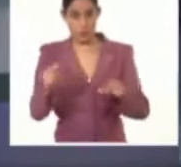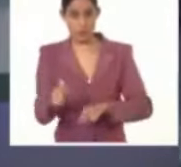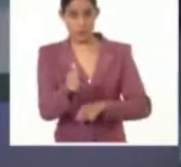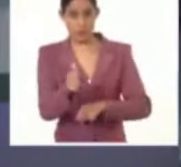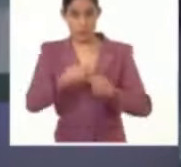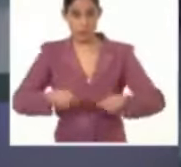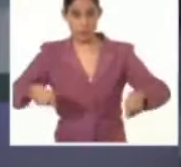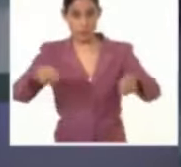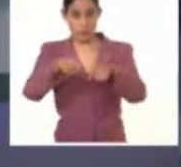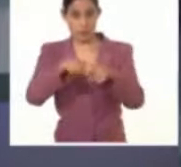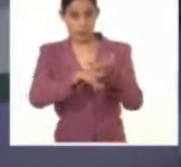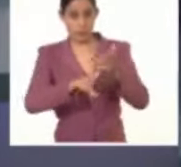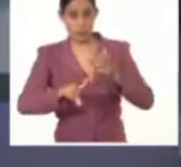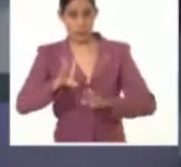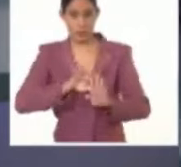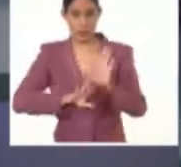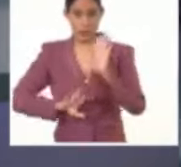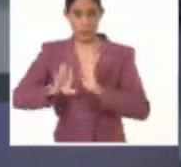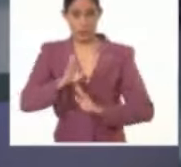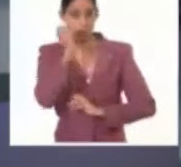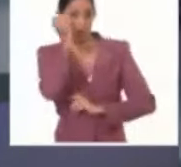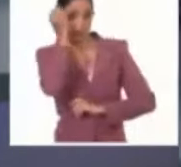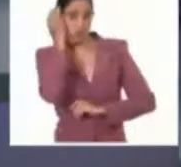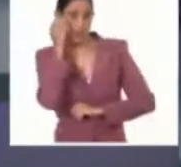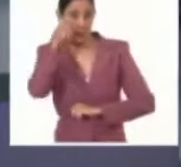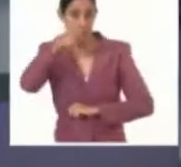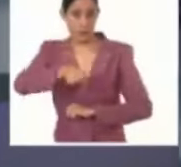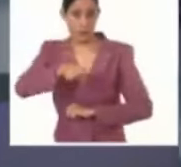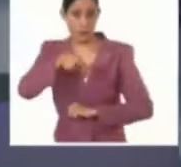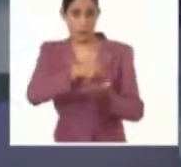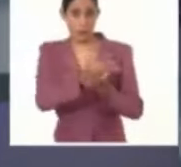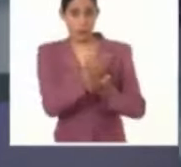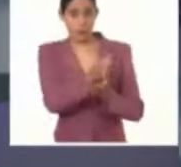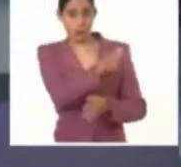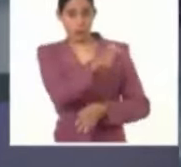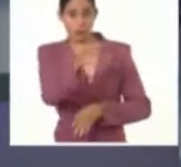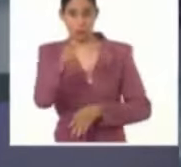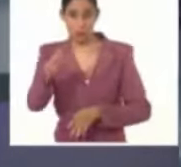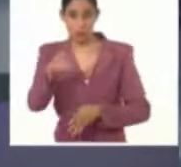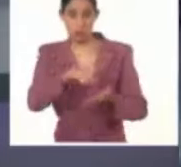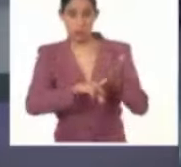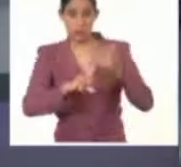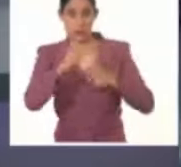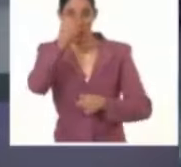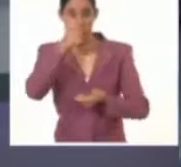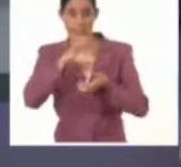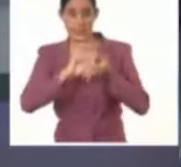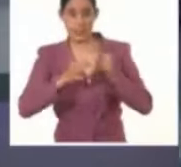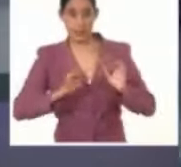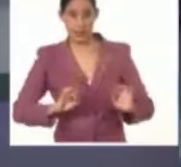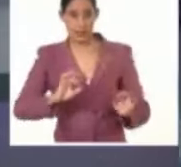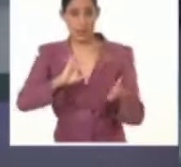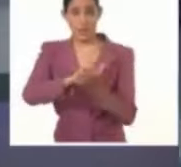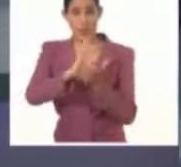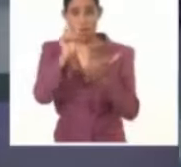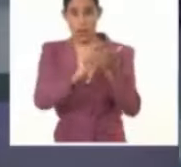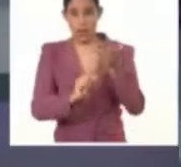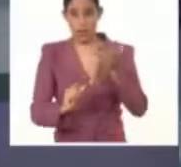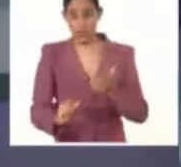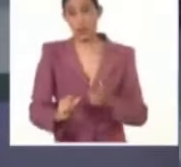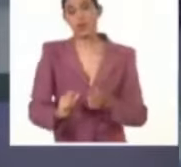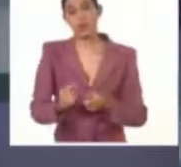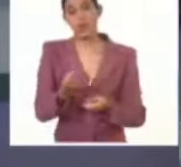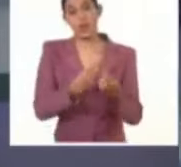Díaz-Canel Bermúdez, visitó este jueves entidades económicas y sociales de las provincias de Artemisa y Mayabeque, como parte de sus recorridos semanales por